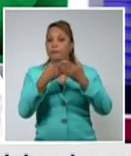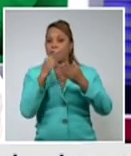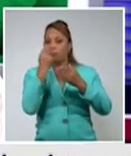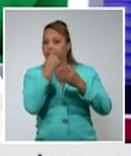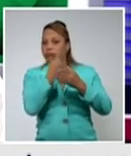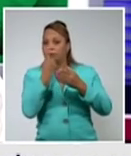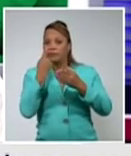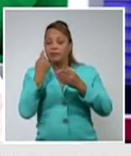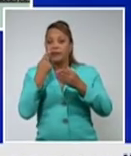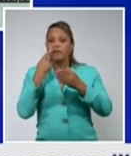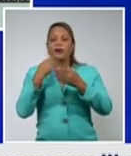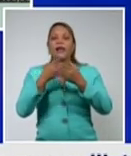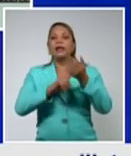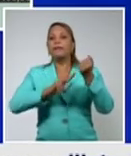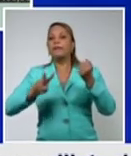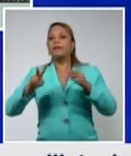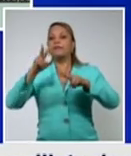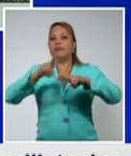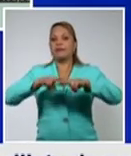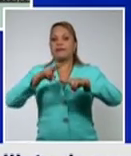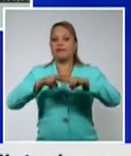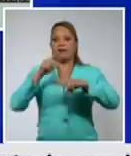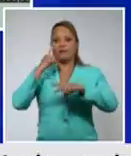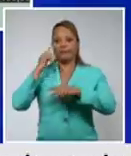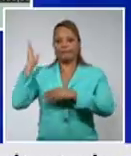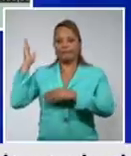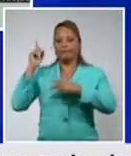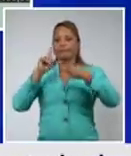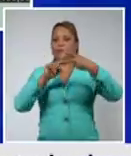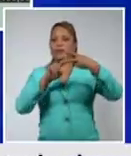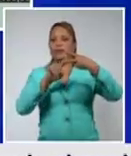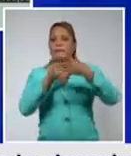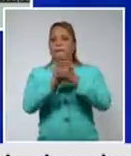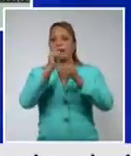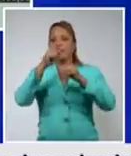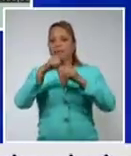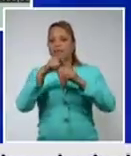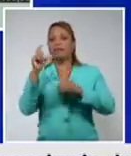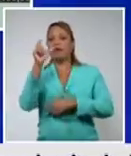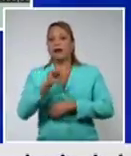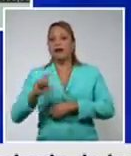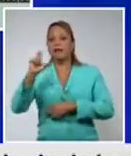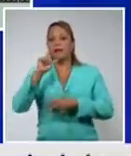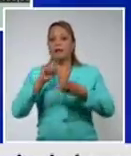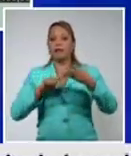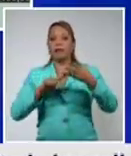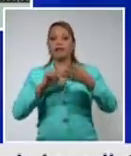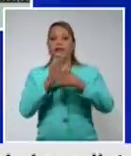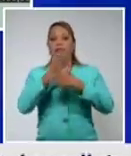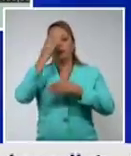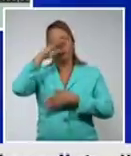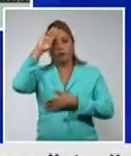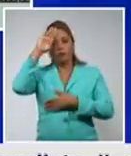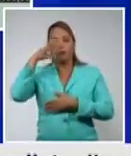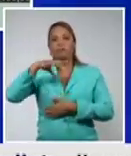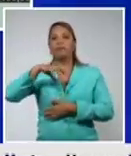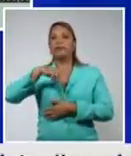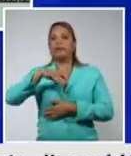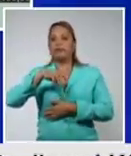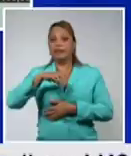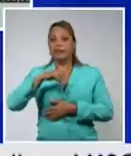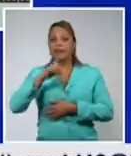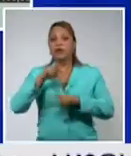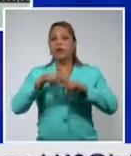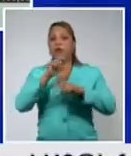la provincia de La Habana, le sigue Matanzas, Camagüey, Santiago de Cuba, Pinar del Río,